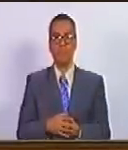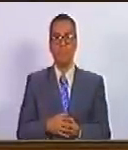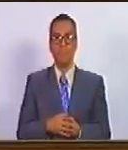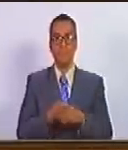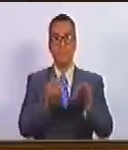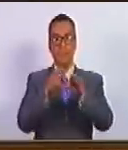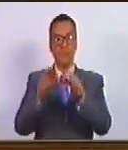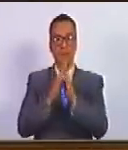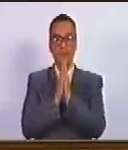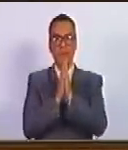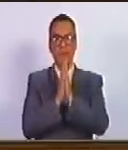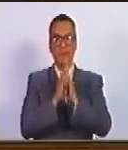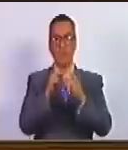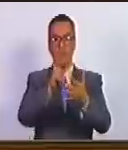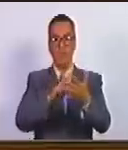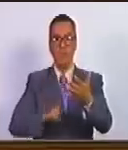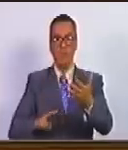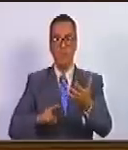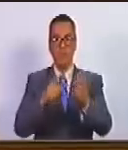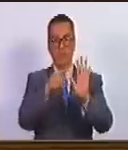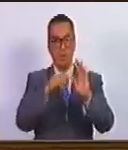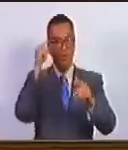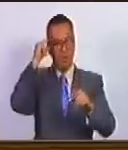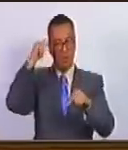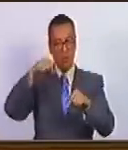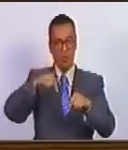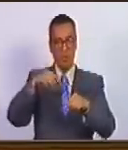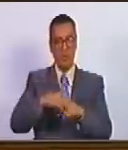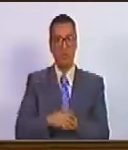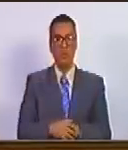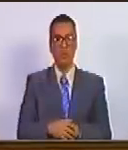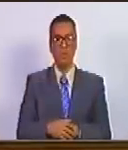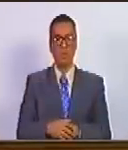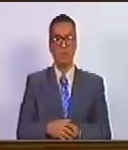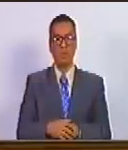Ciudadana secretaria, por favor, sírvase a dar lectura a la propuesta del orden del día de hoy.